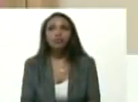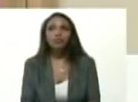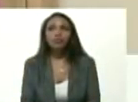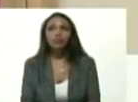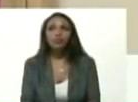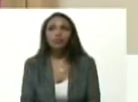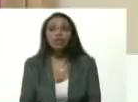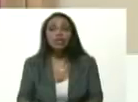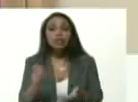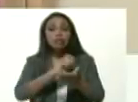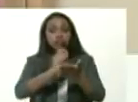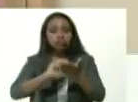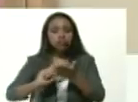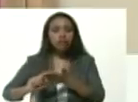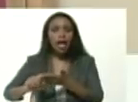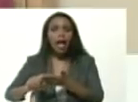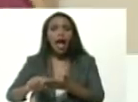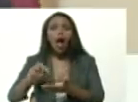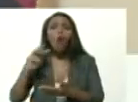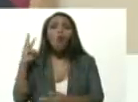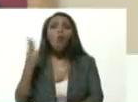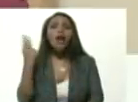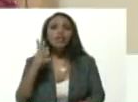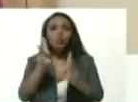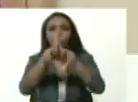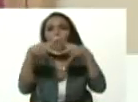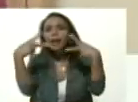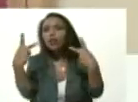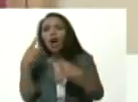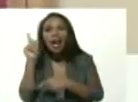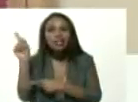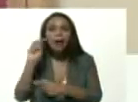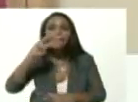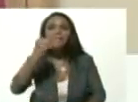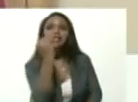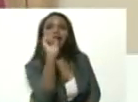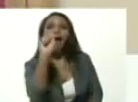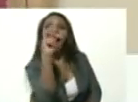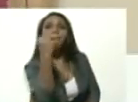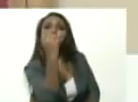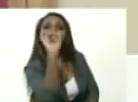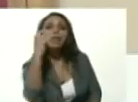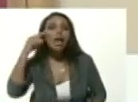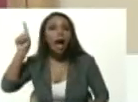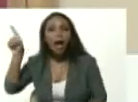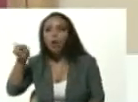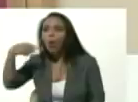Y lo escriben en el Washington Post, en el Miami Herald. Sale Antonio Ledezma,